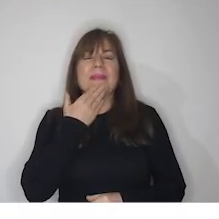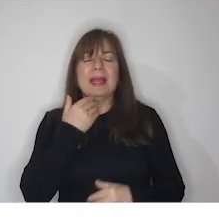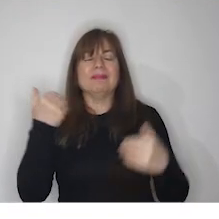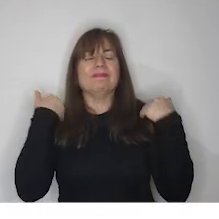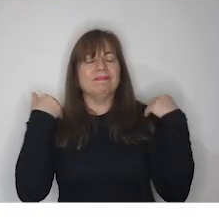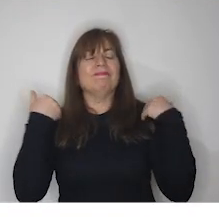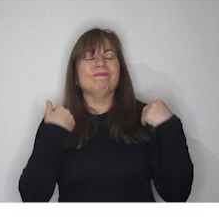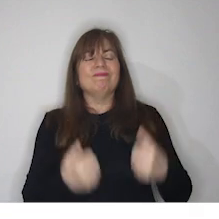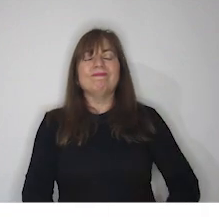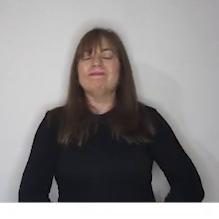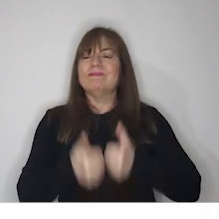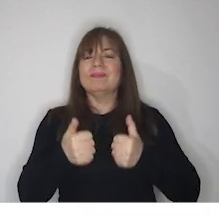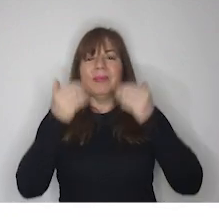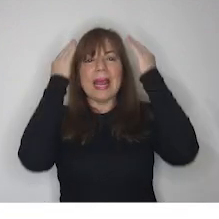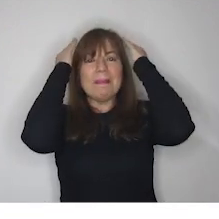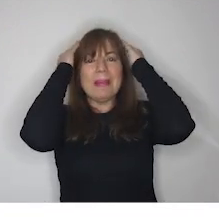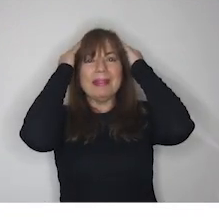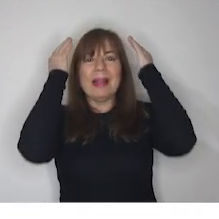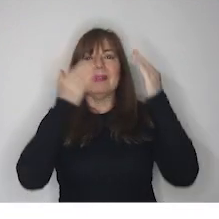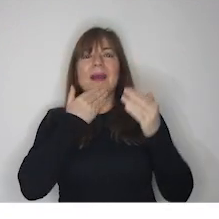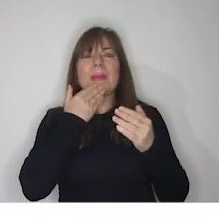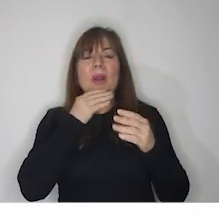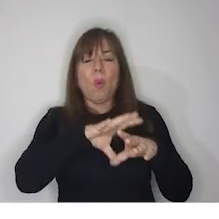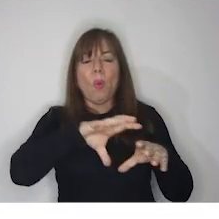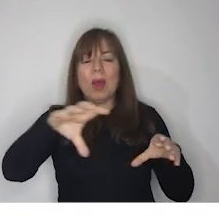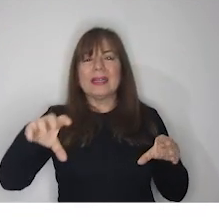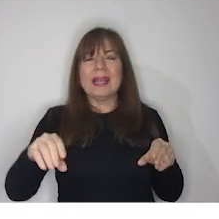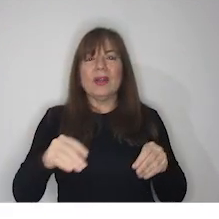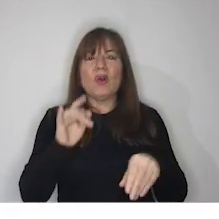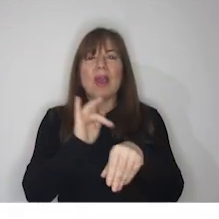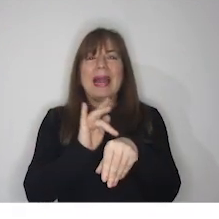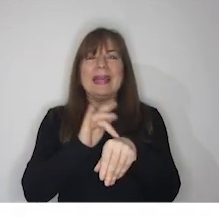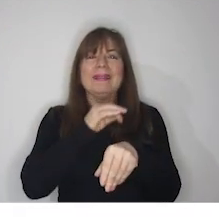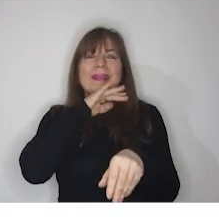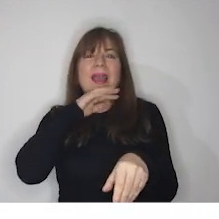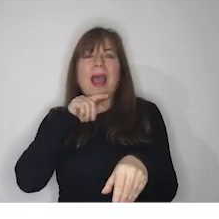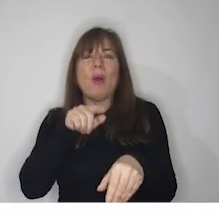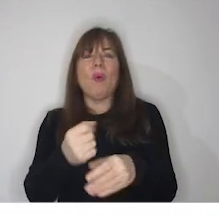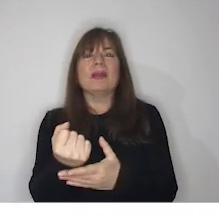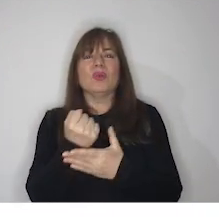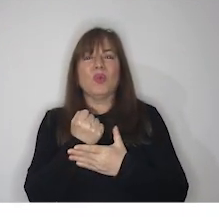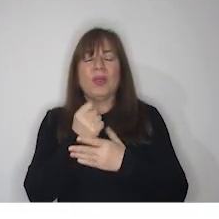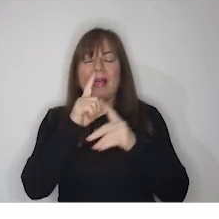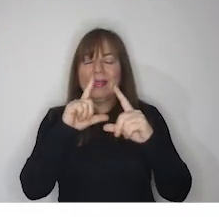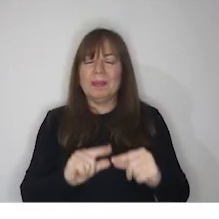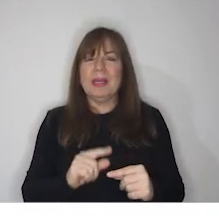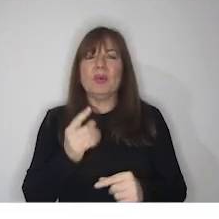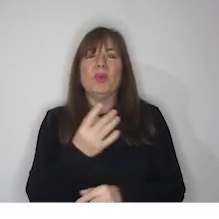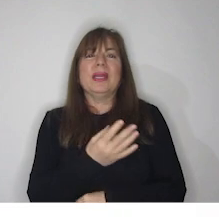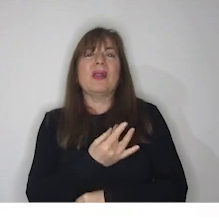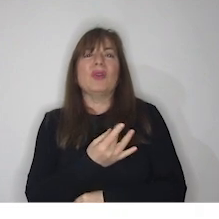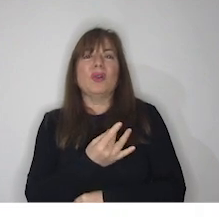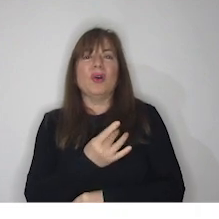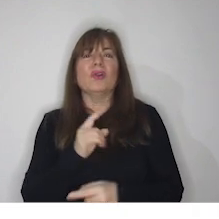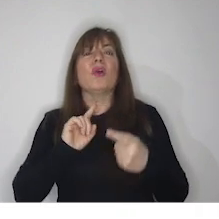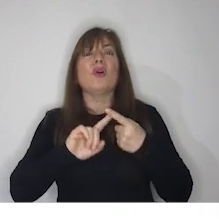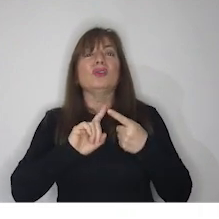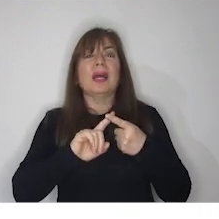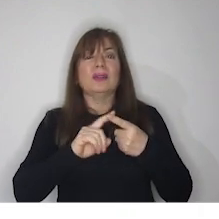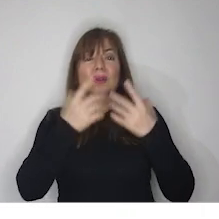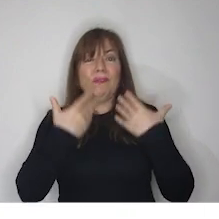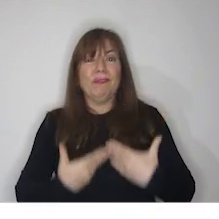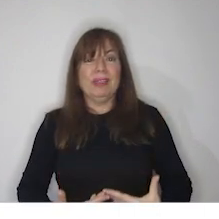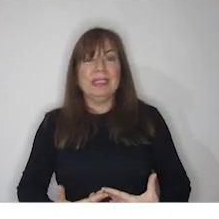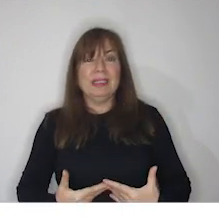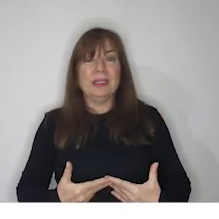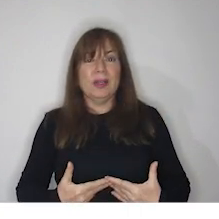buen estado físico y mental. Asimismo, el uso de guateros o compresas tibias ayuda a disminuir el dolor. El